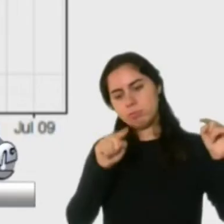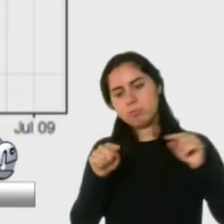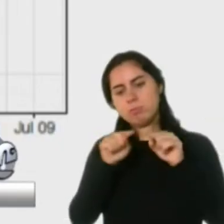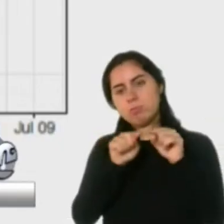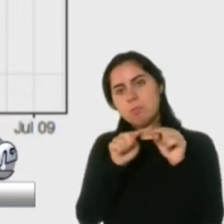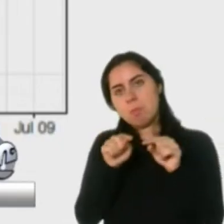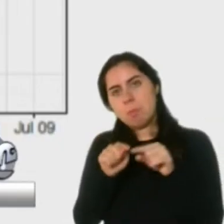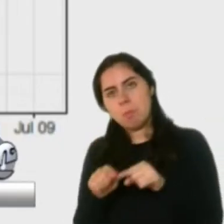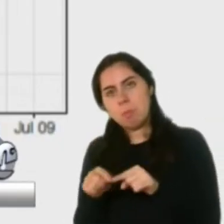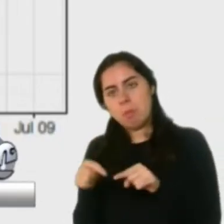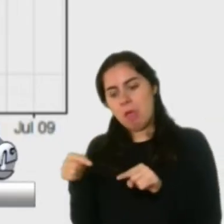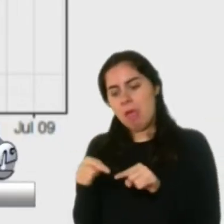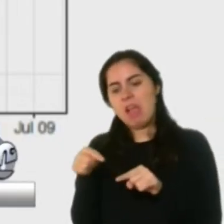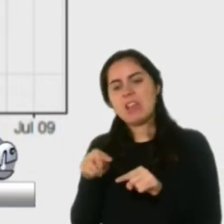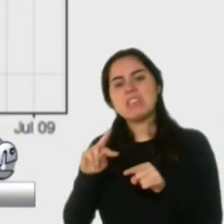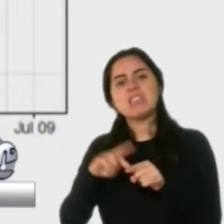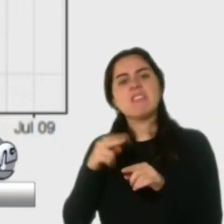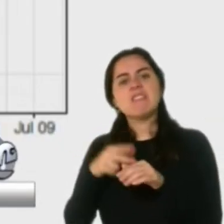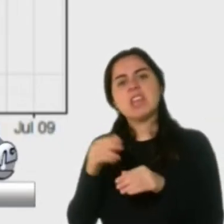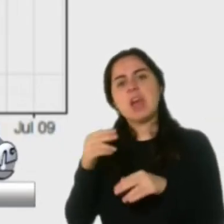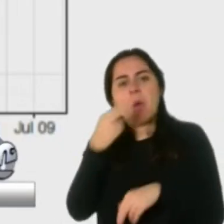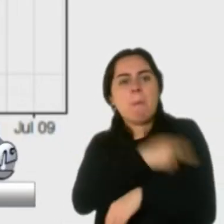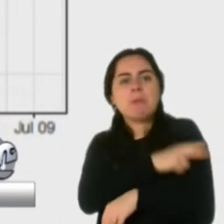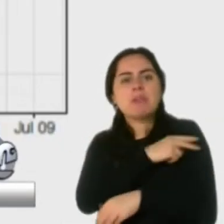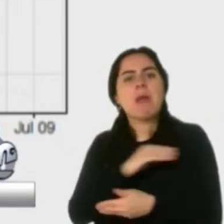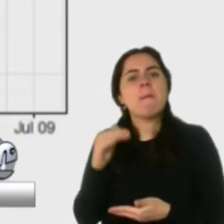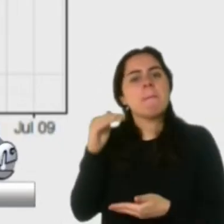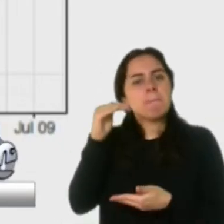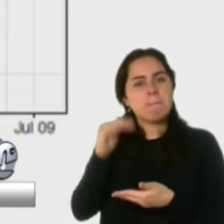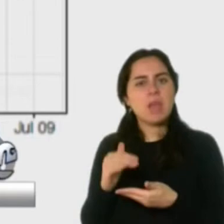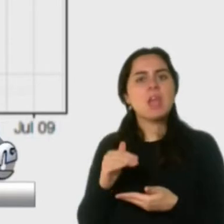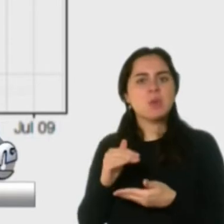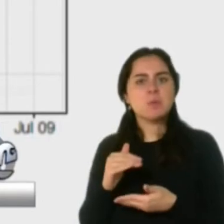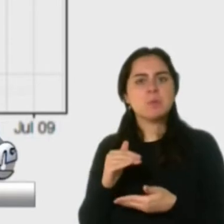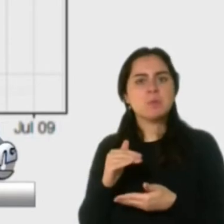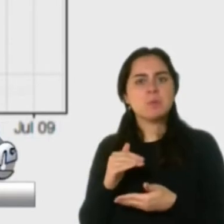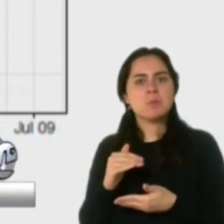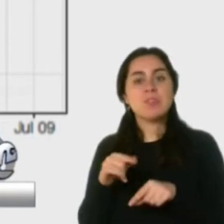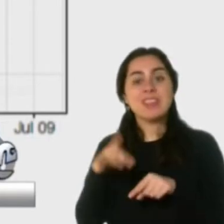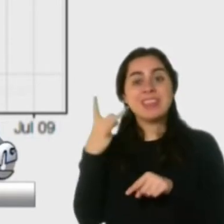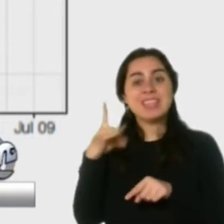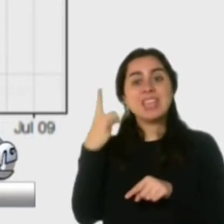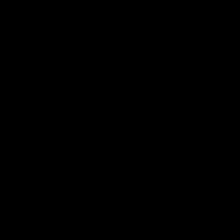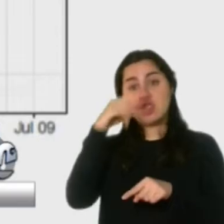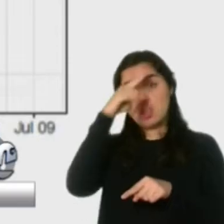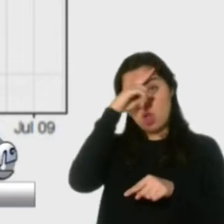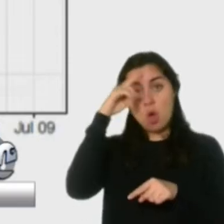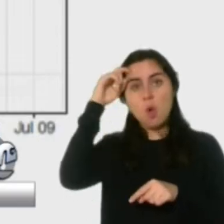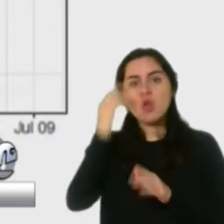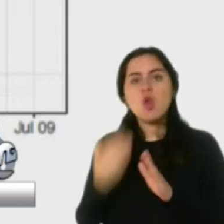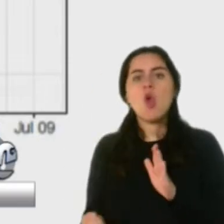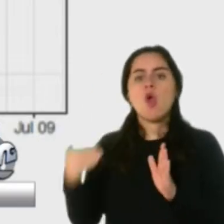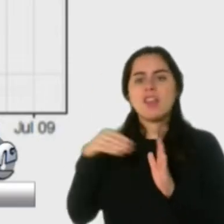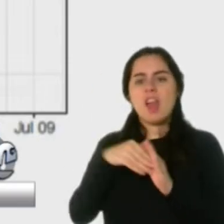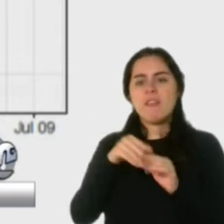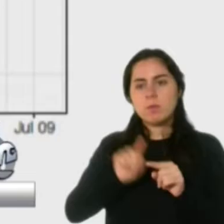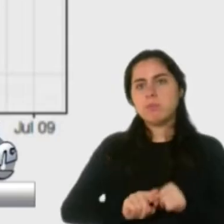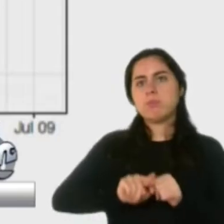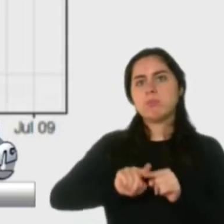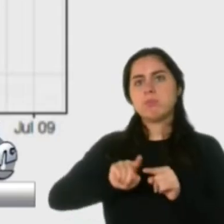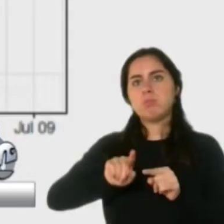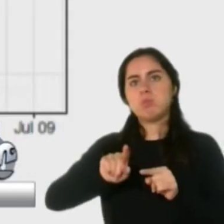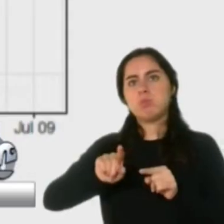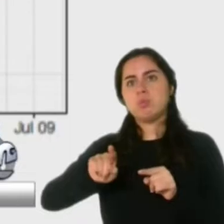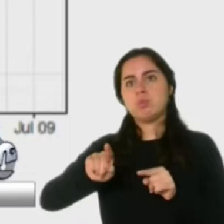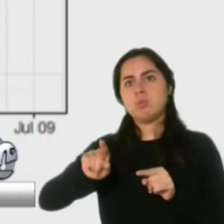es lo sombreado, el periodo más grueso sombreado. Pero vemos que a partir más o menos del 18 de junio empieza a incrementarse el número de hospitalizaciones y sigue una